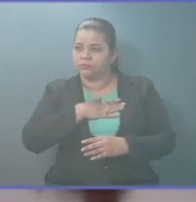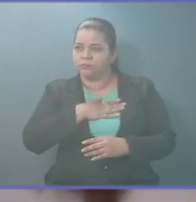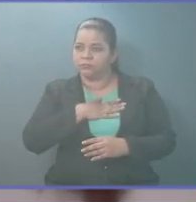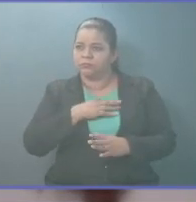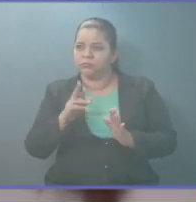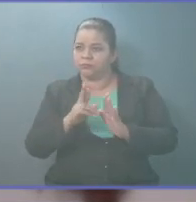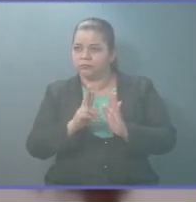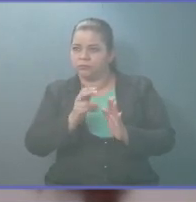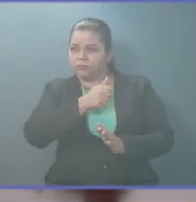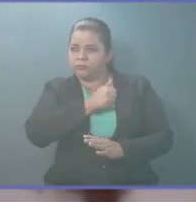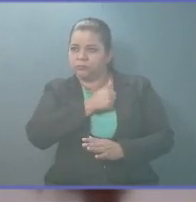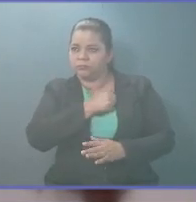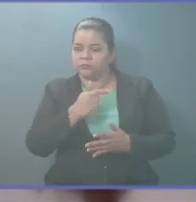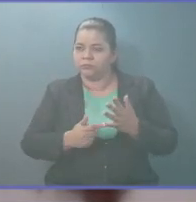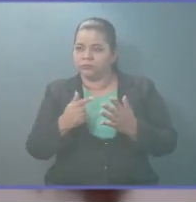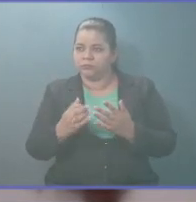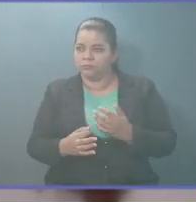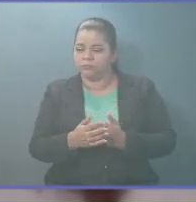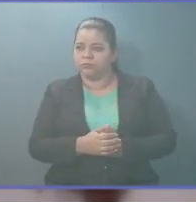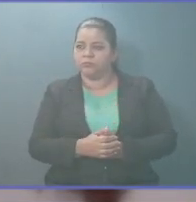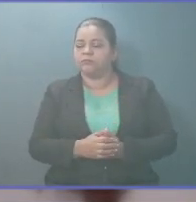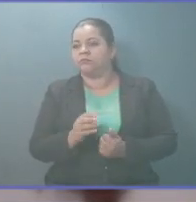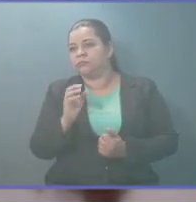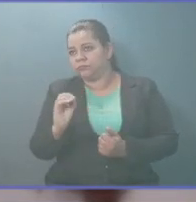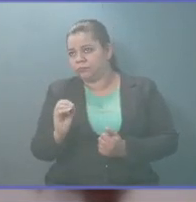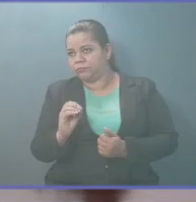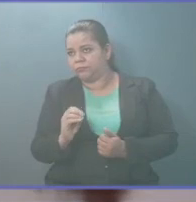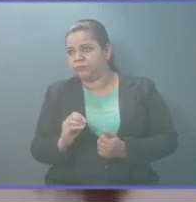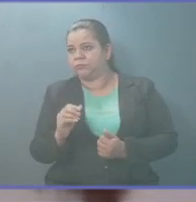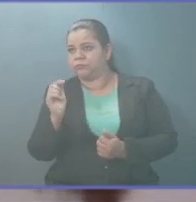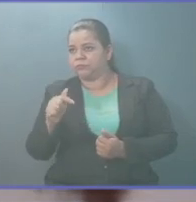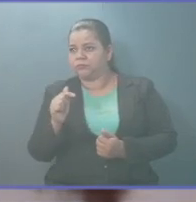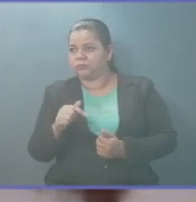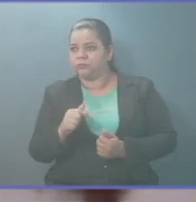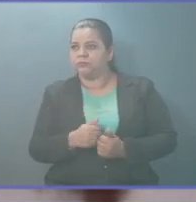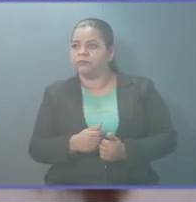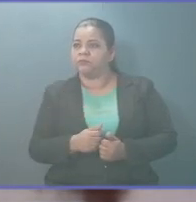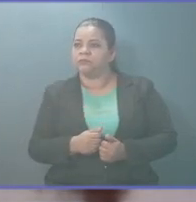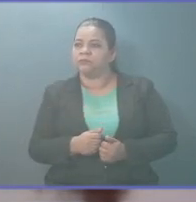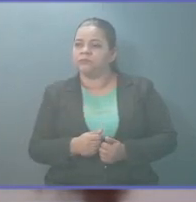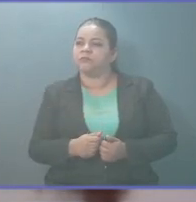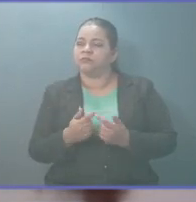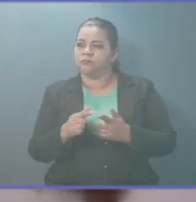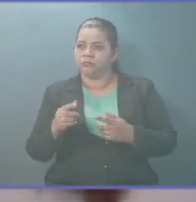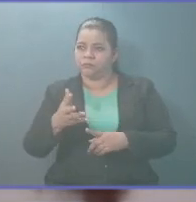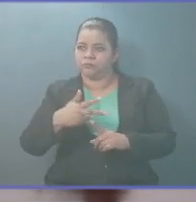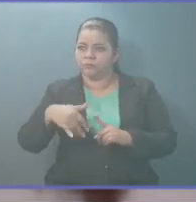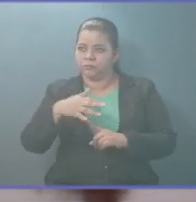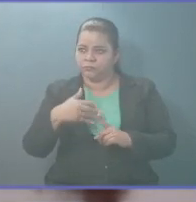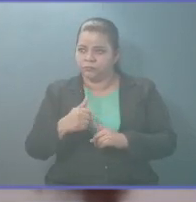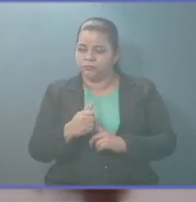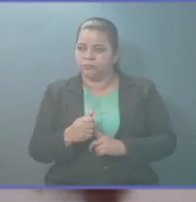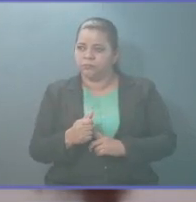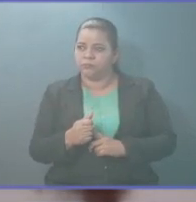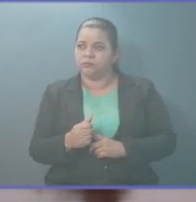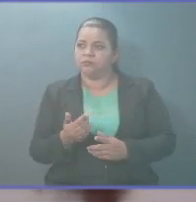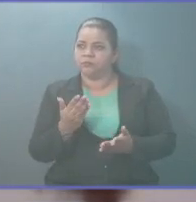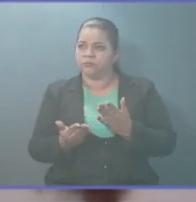de soportarlos, ni cuando tales daños se deriven de hechos o circunstancias que no se